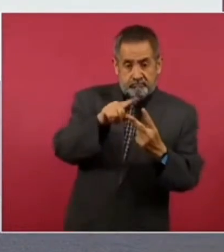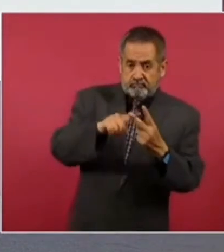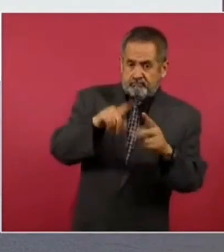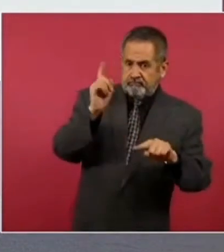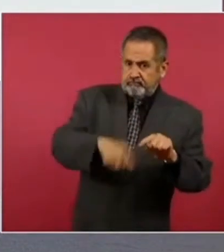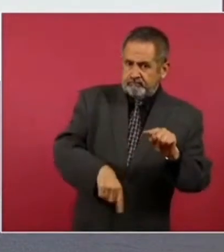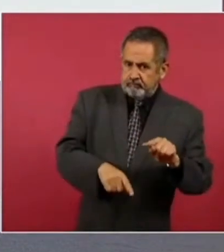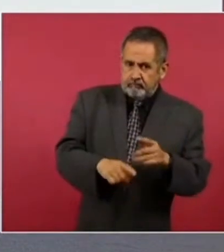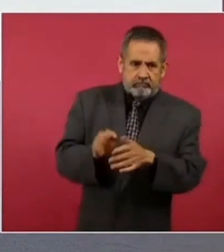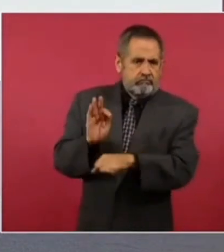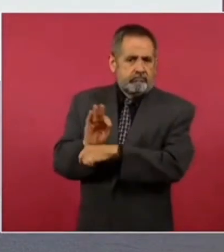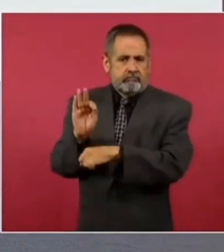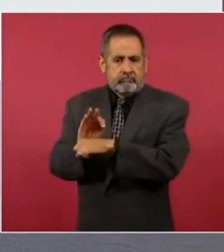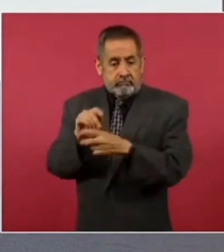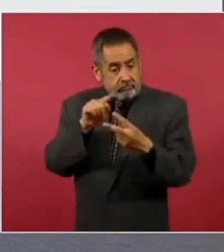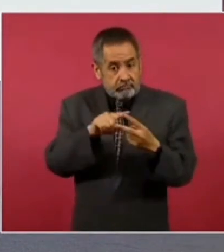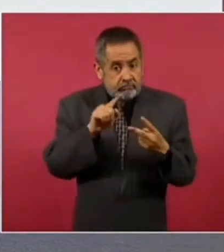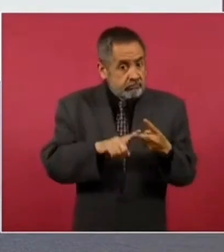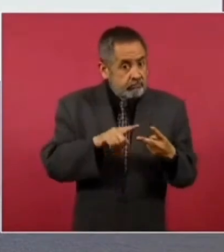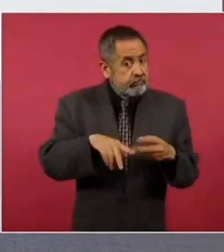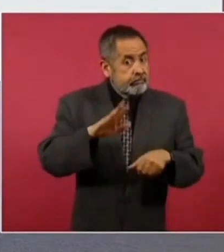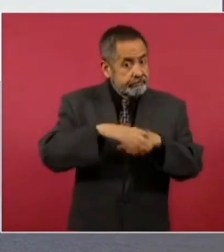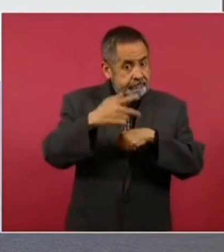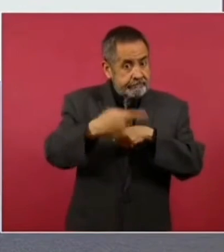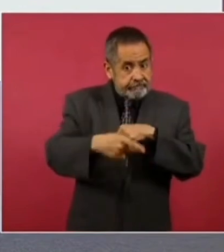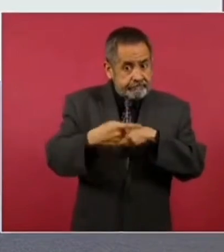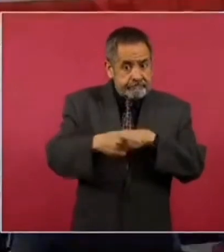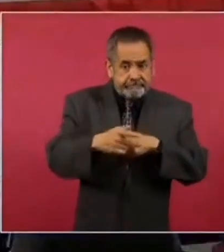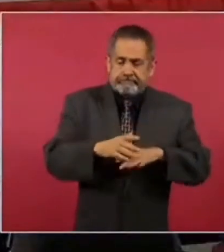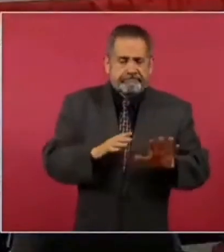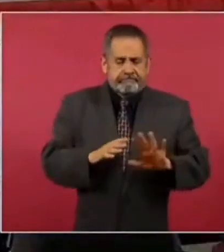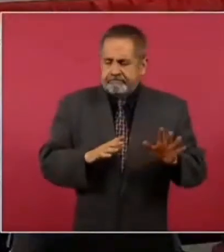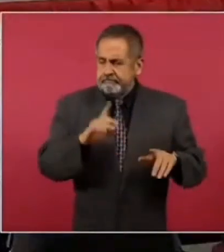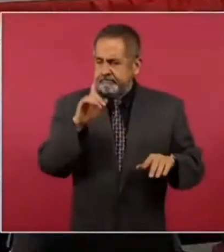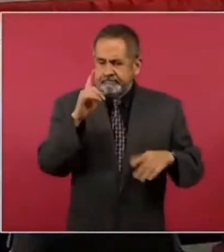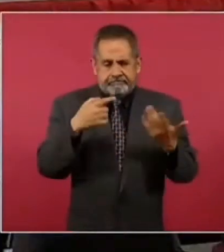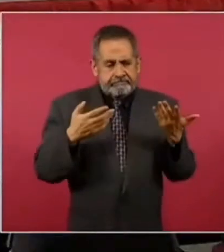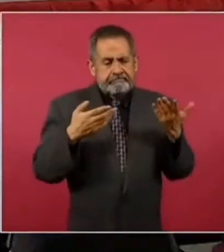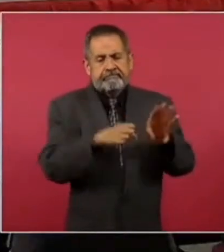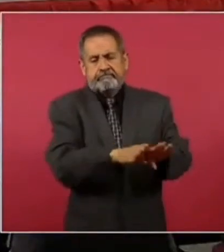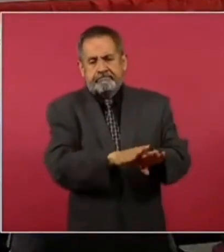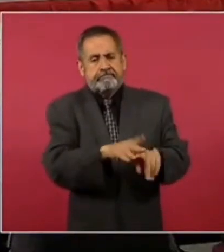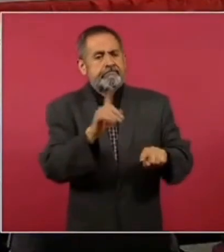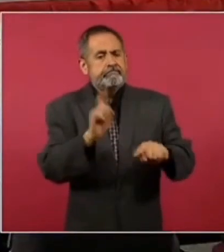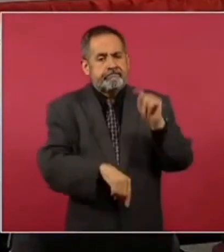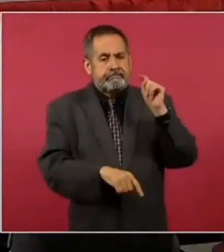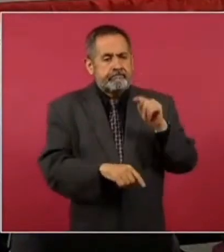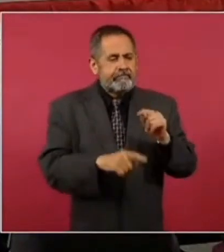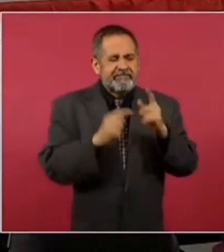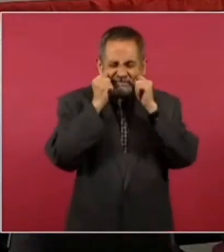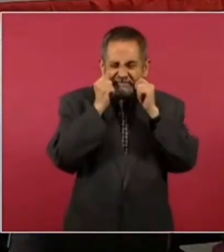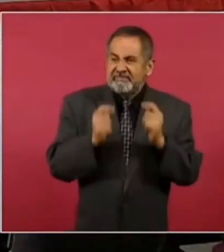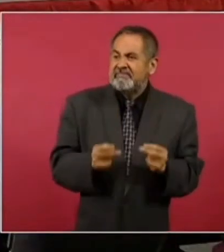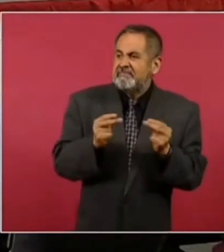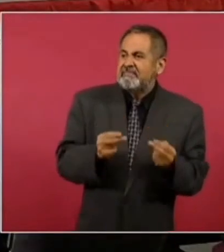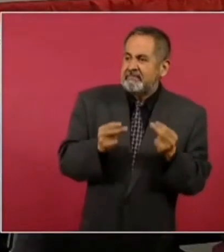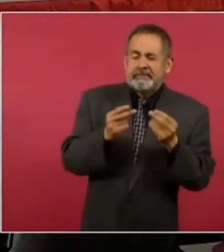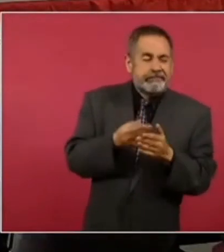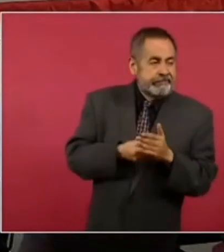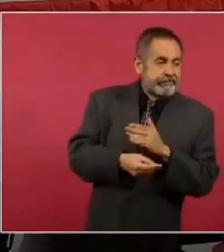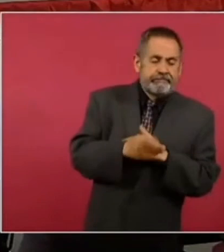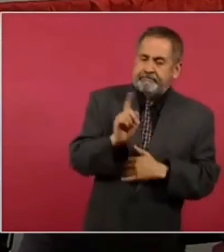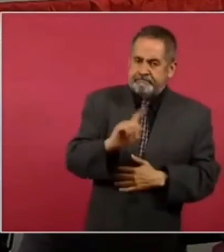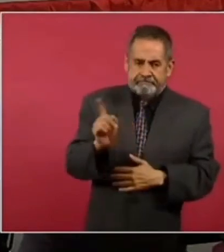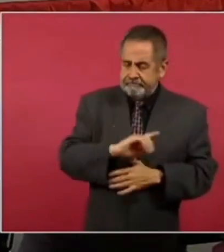las personas de los riesgos sanitarios y no para promover negocios y mucho menos promover negocios oscuros,